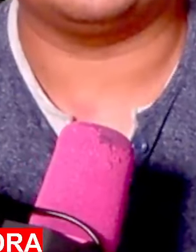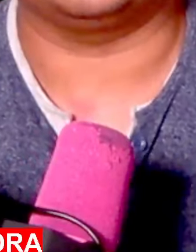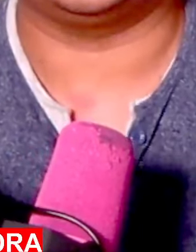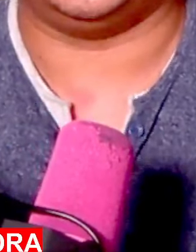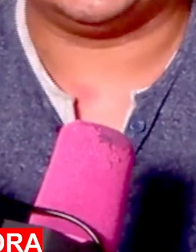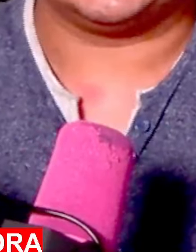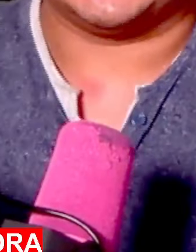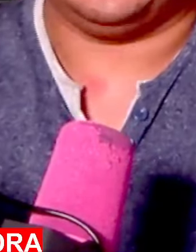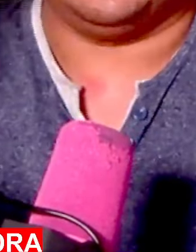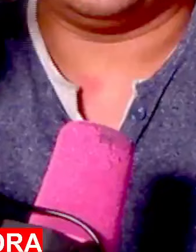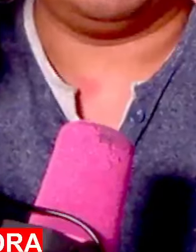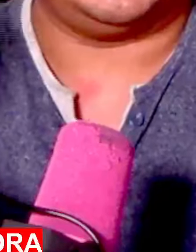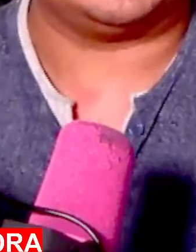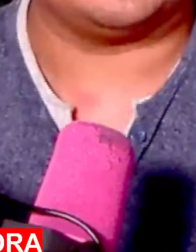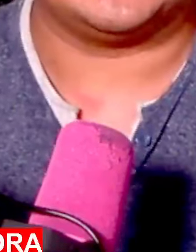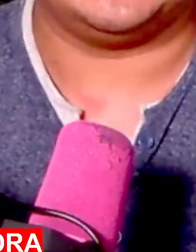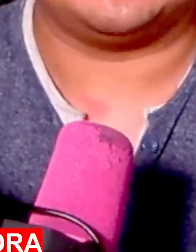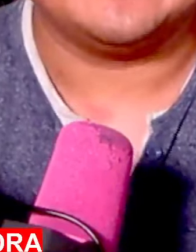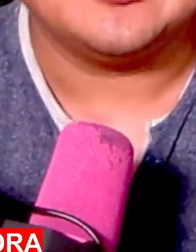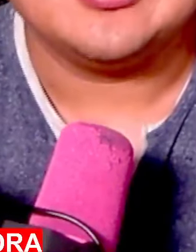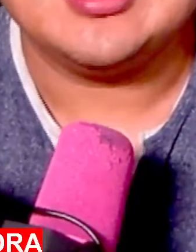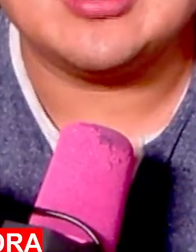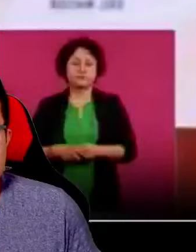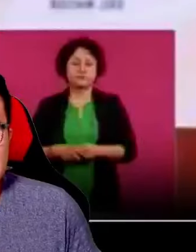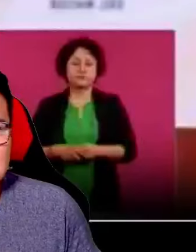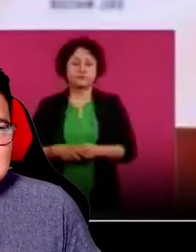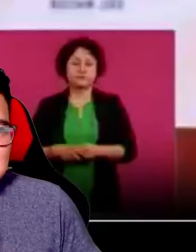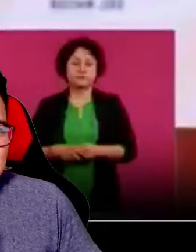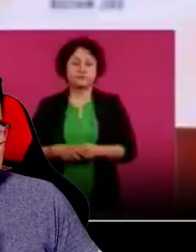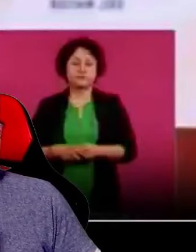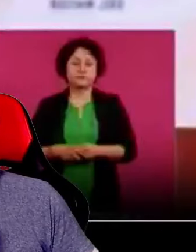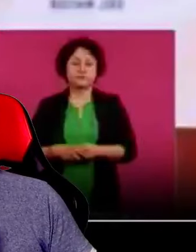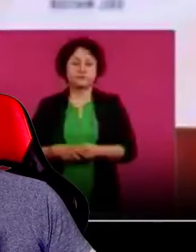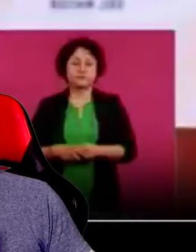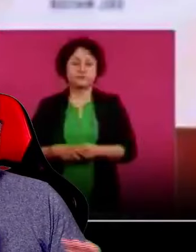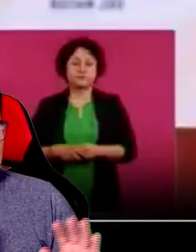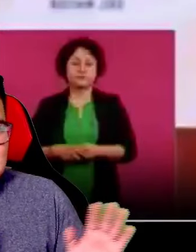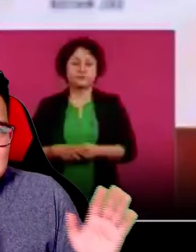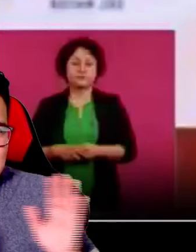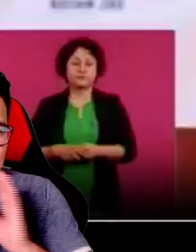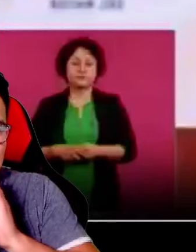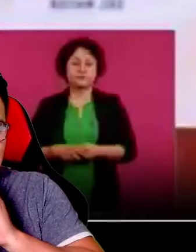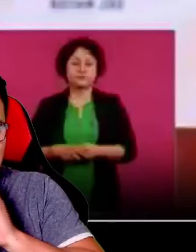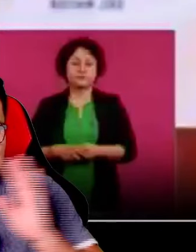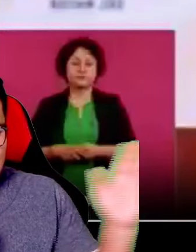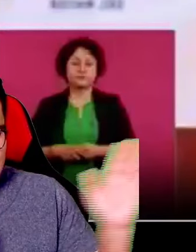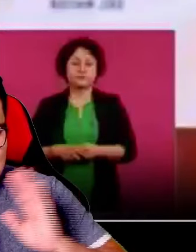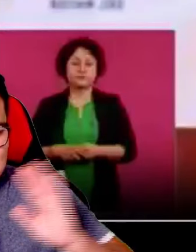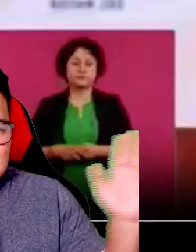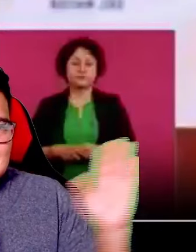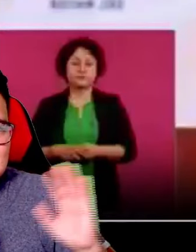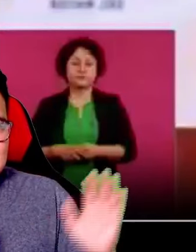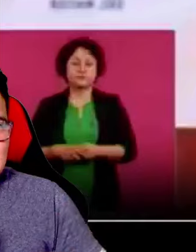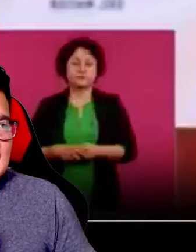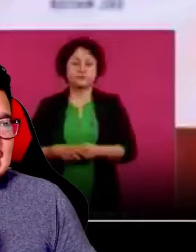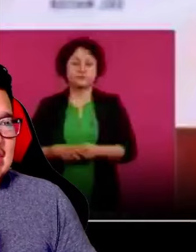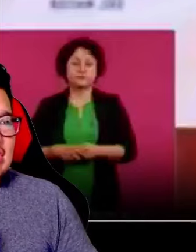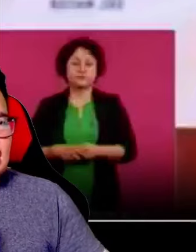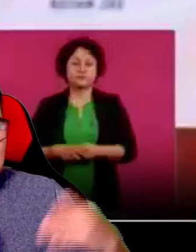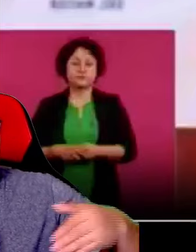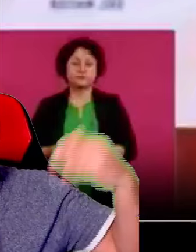dio a conocer salió se filtró que la la wif lo está investigando el presidente dice yo no te mandé a